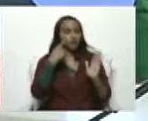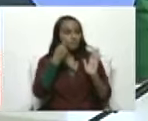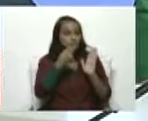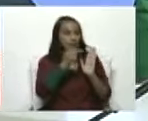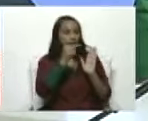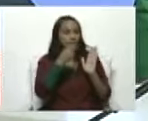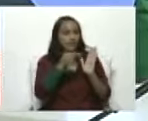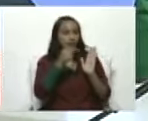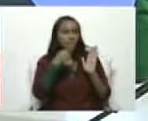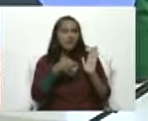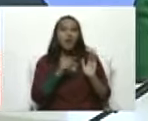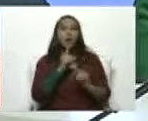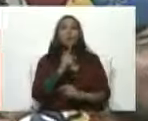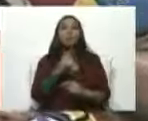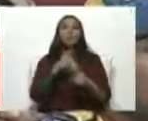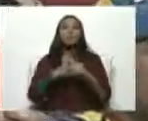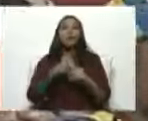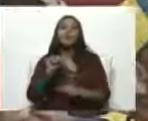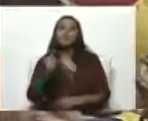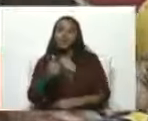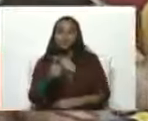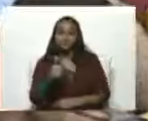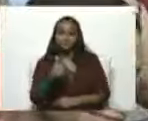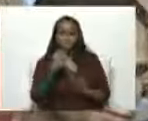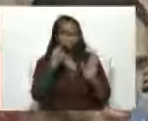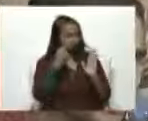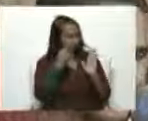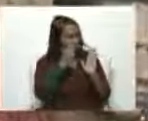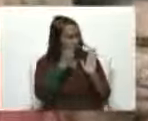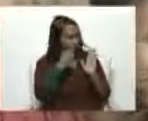¿Eh? Chequeándome uno por 10.